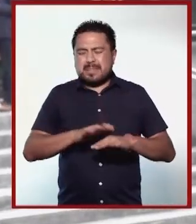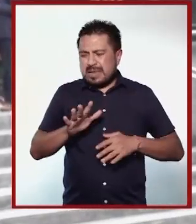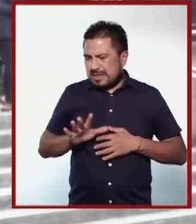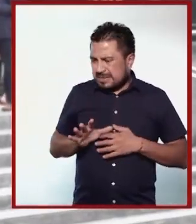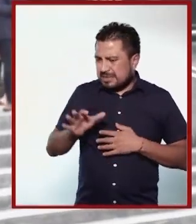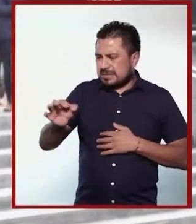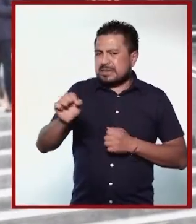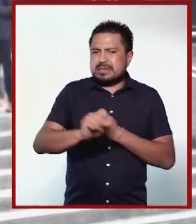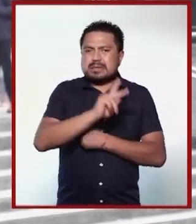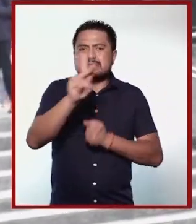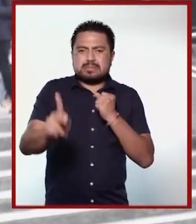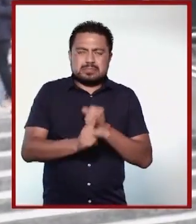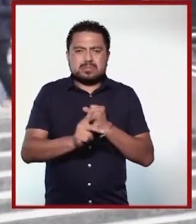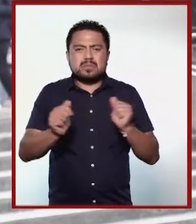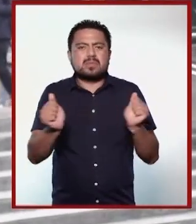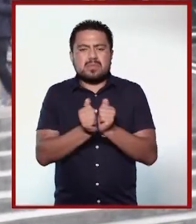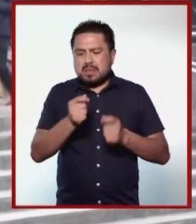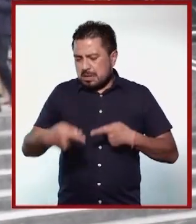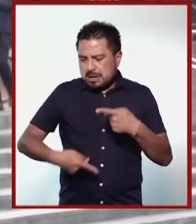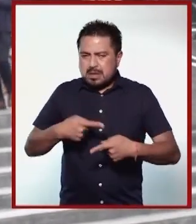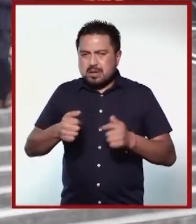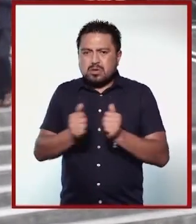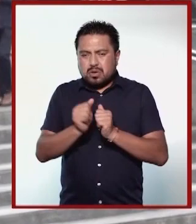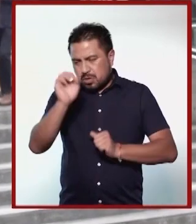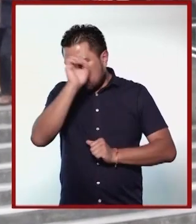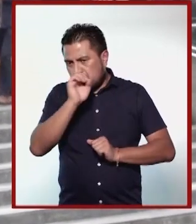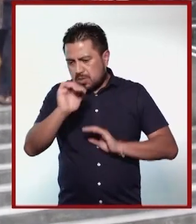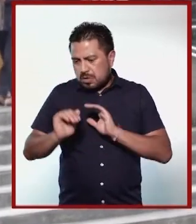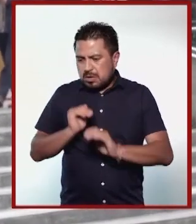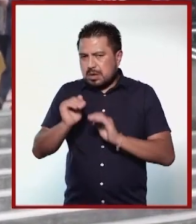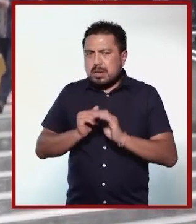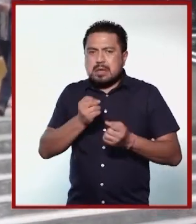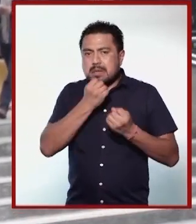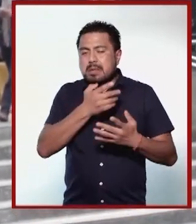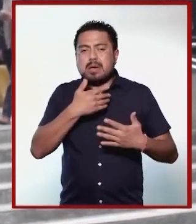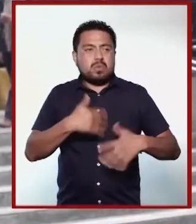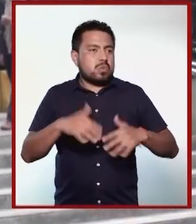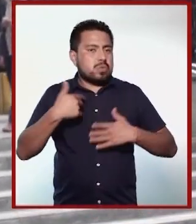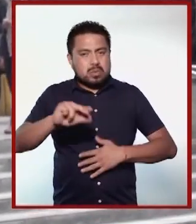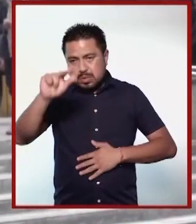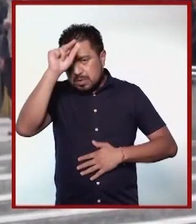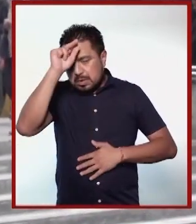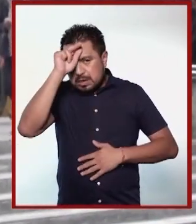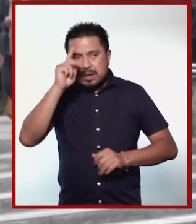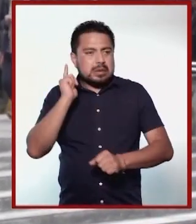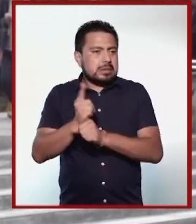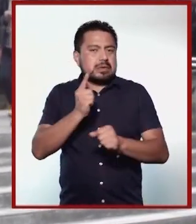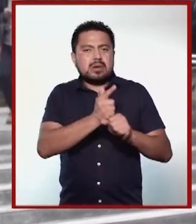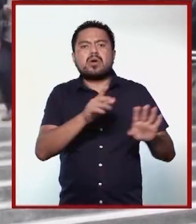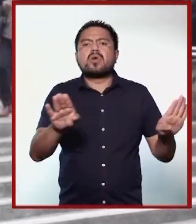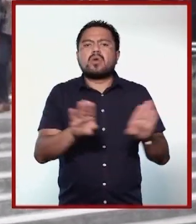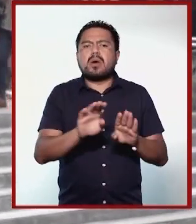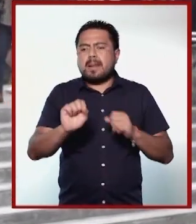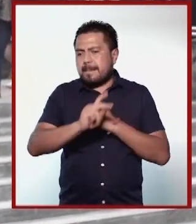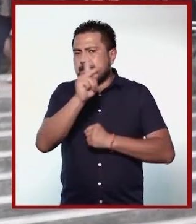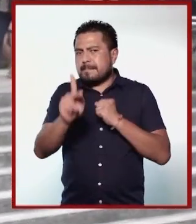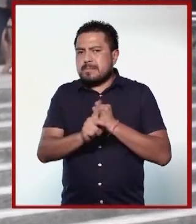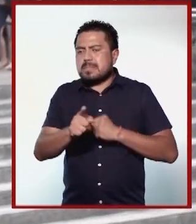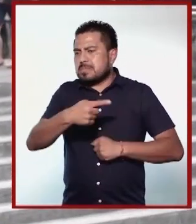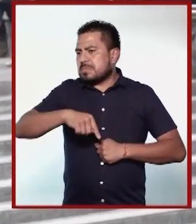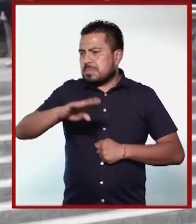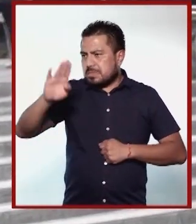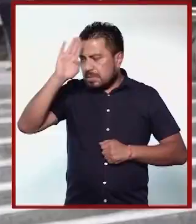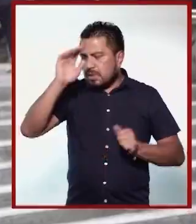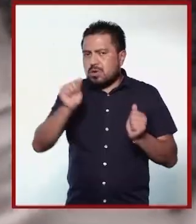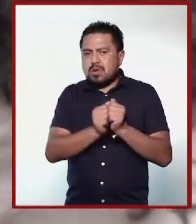rincones del país, con preguntas, con comentarios extraordinariamente inteligentes. Entonces es ver cómo el país está pensando en